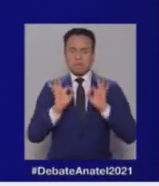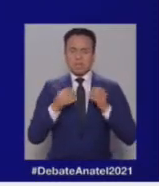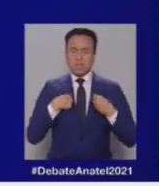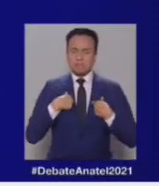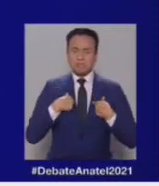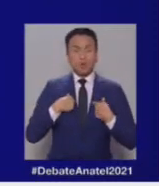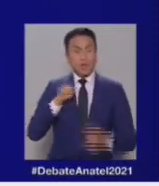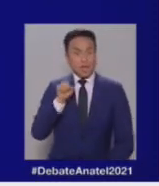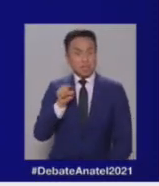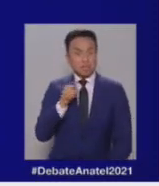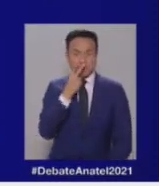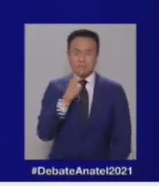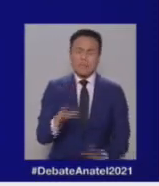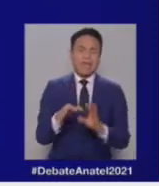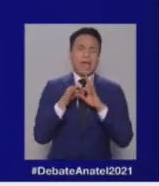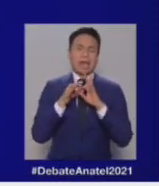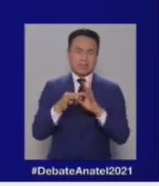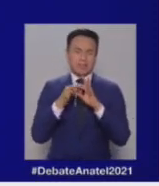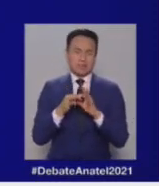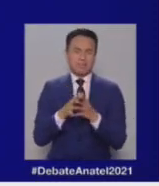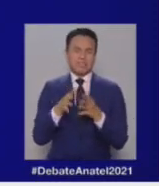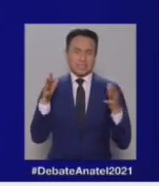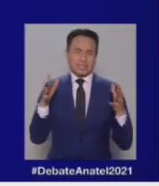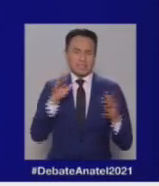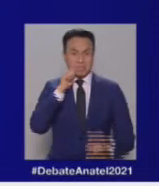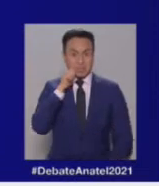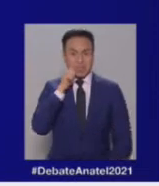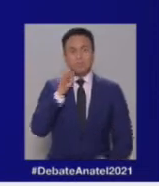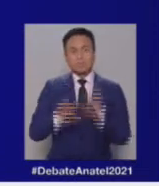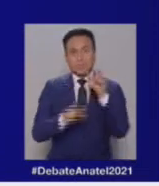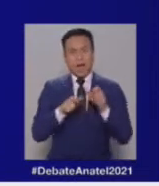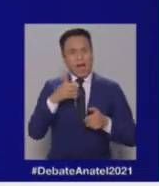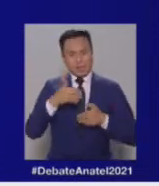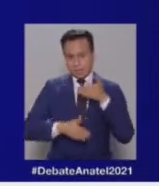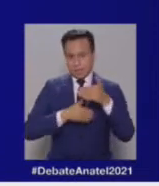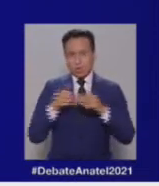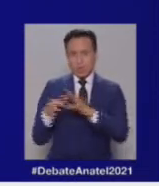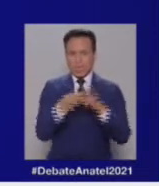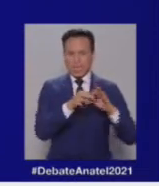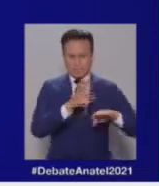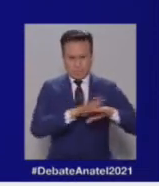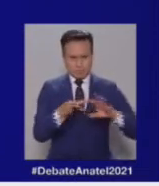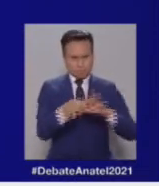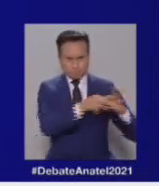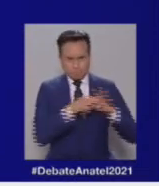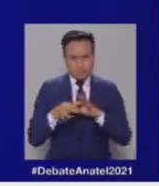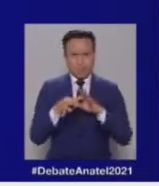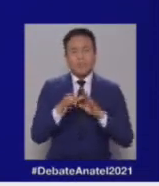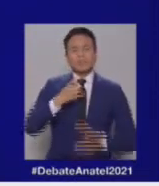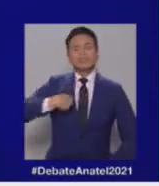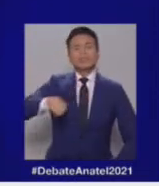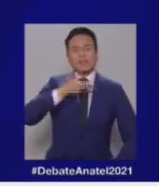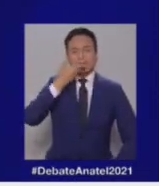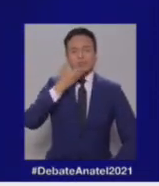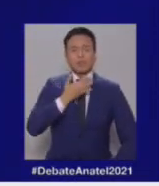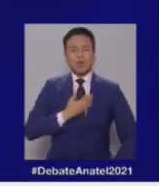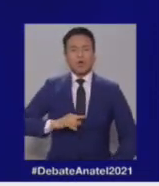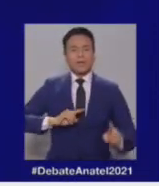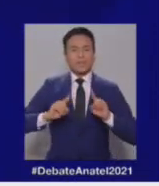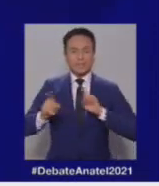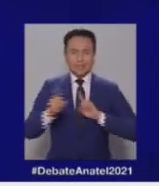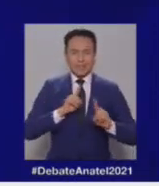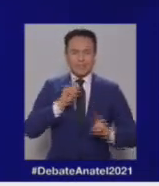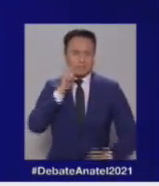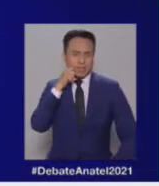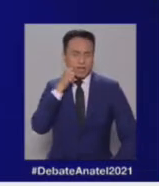según los últimos sondeos publicados, los más probables vencedores de la primera vuelta, Gabriel Boric y José Antonio Kast. El primero fue consultado por